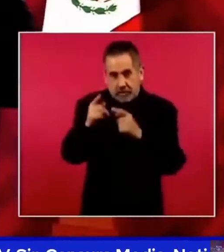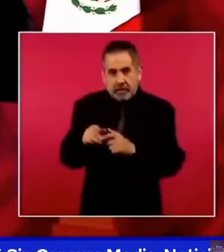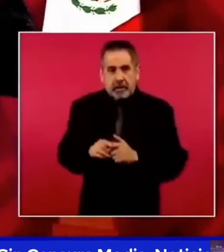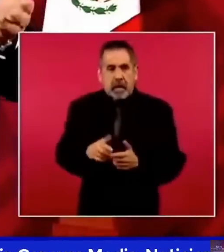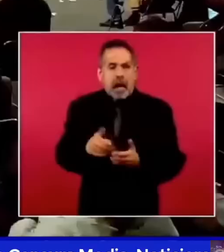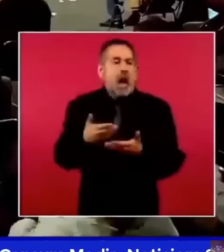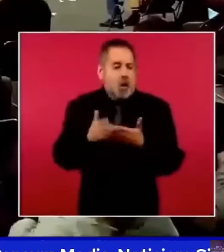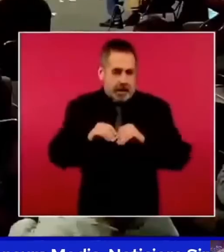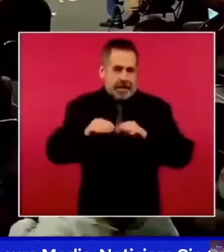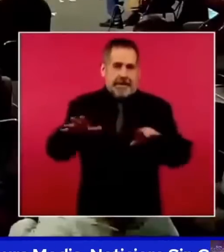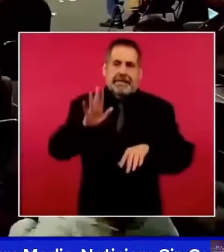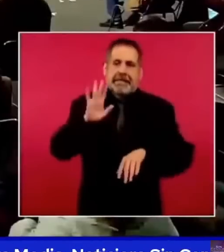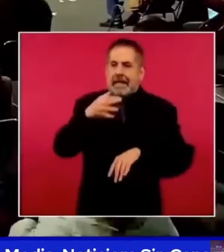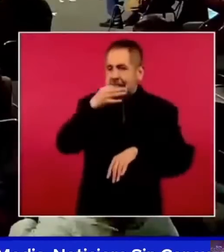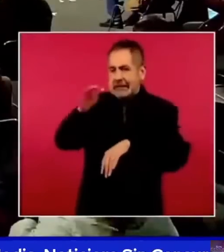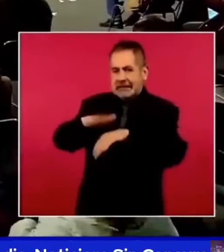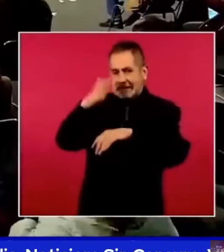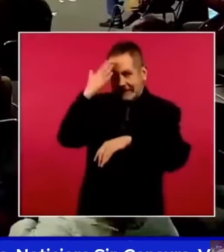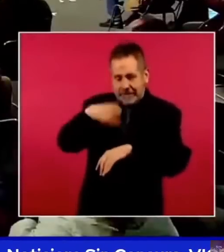ahora sí,